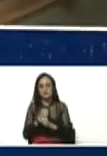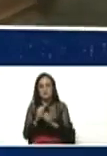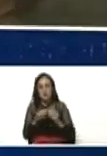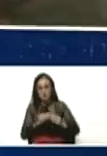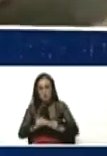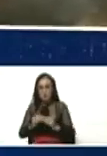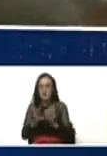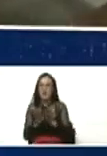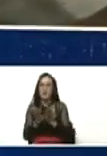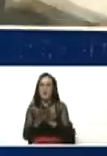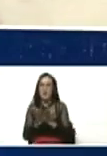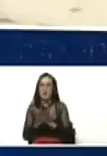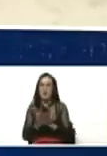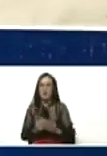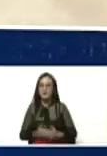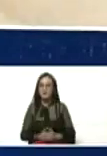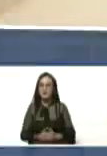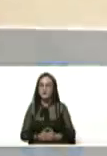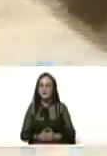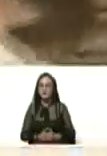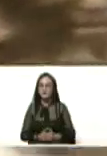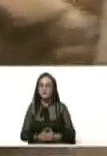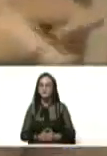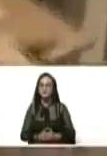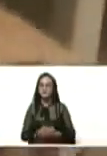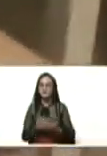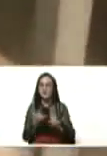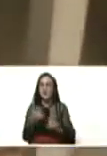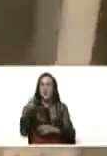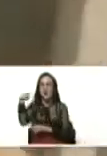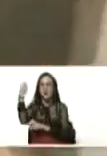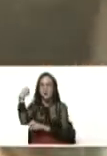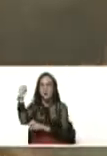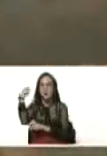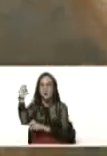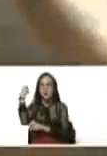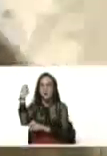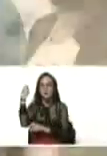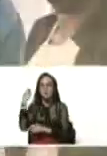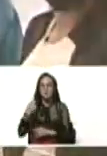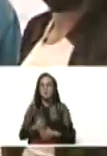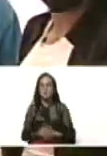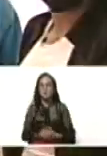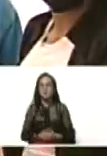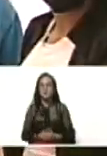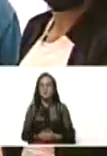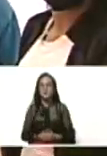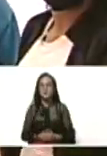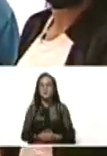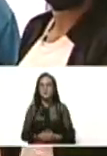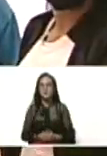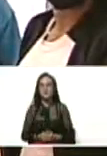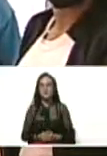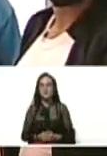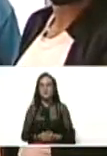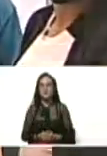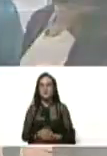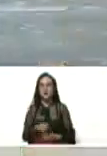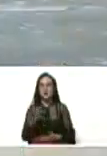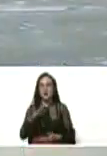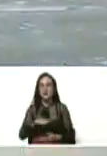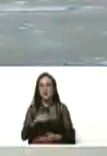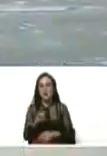recuperación de la escuela Gabriela Mistral, le doy el pase a Apure, San Fernando de Apure. Allá está Eduardo